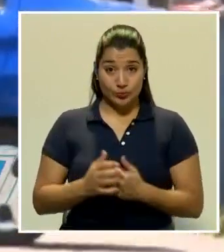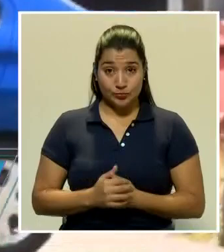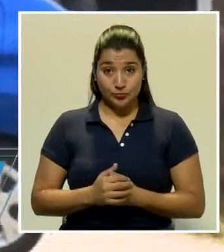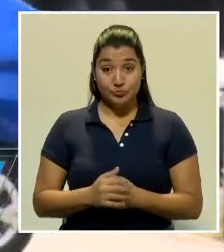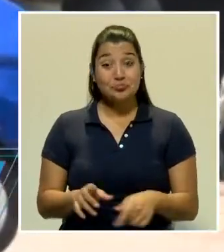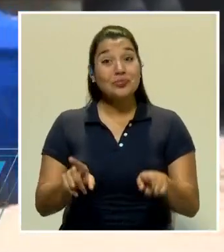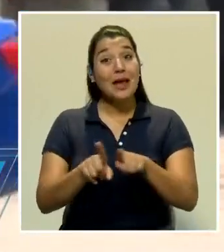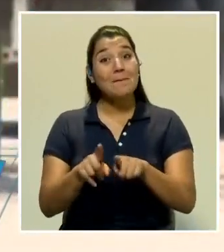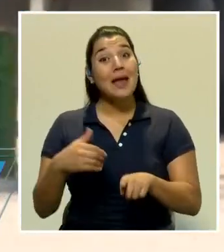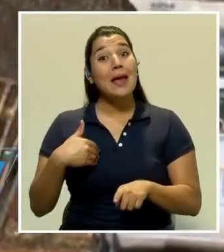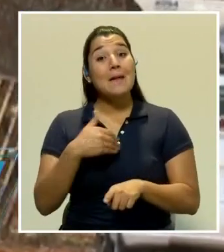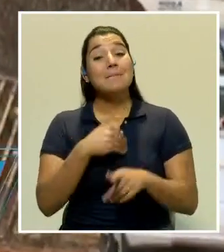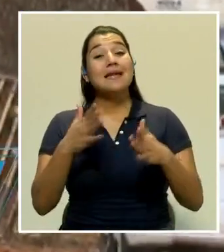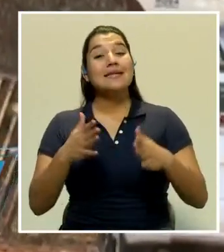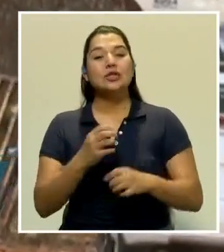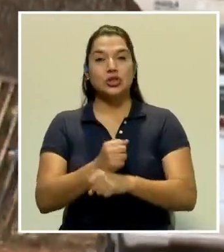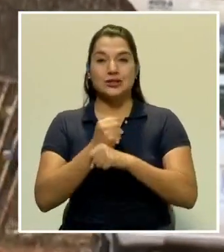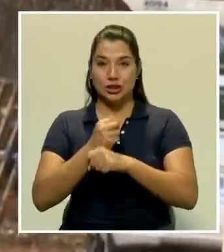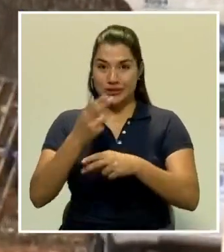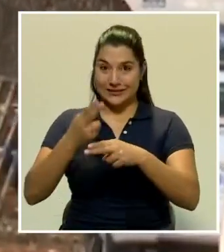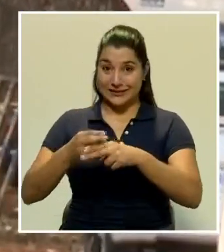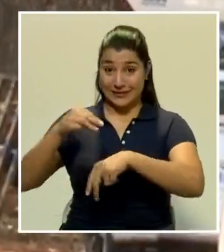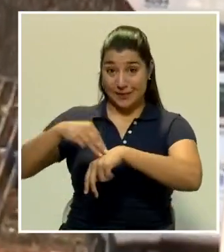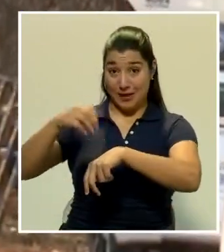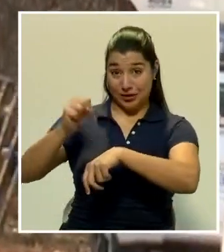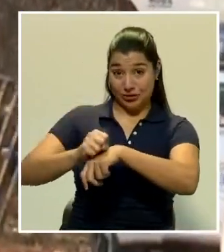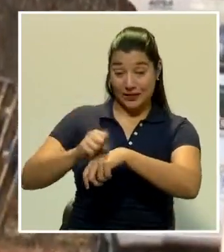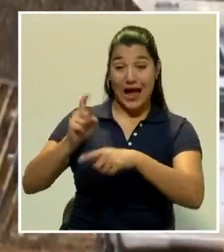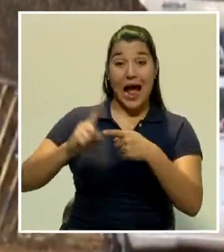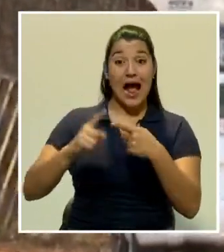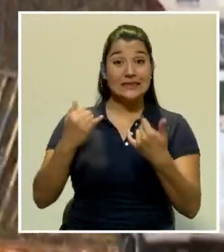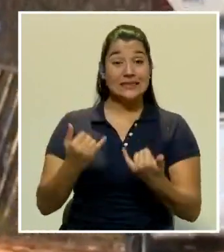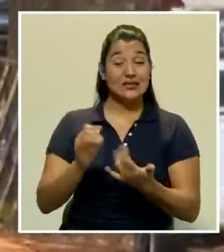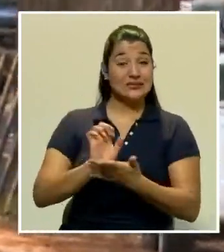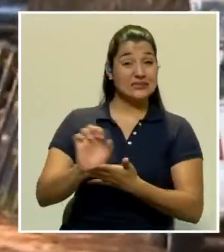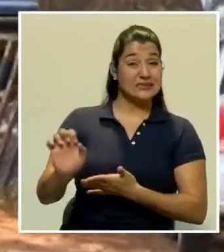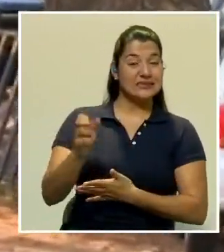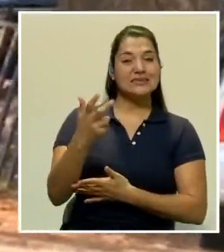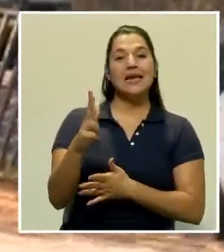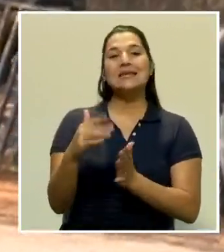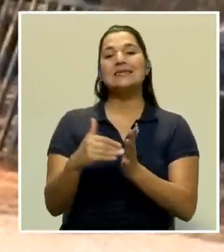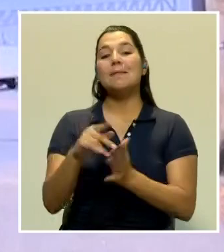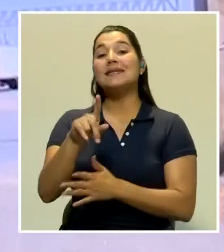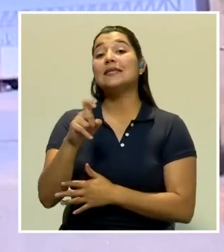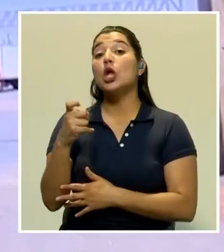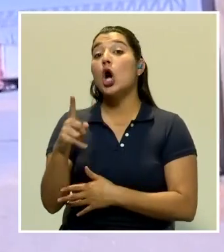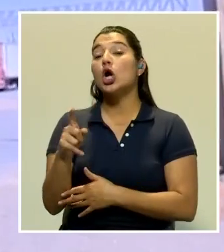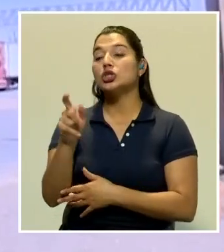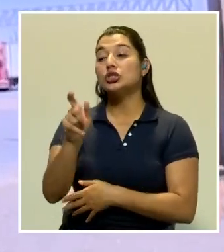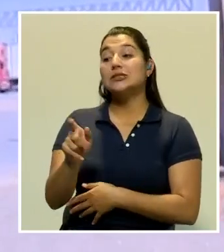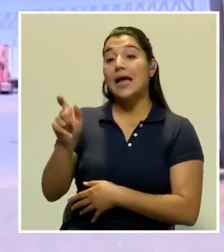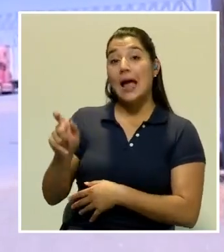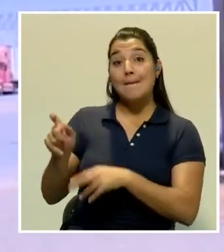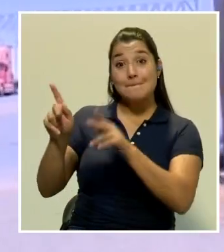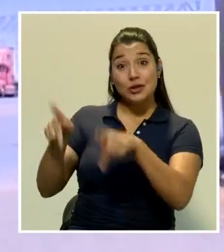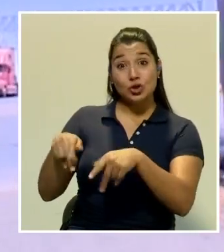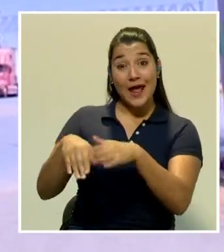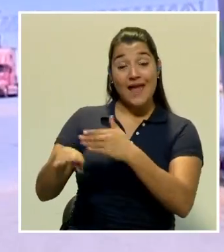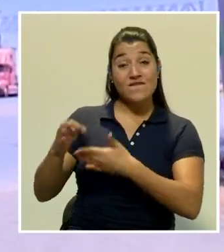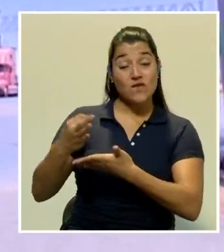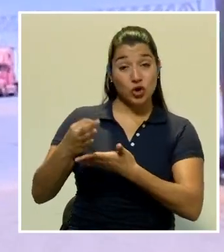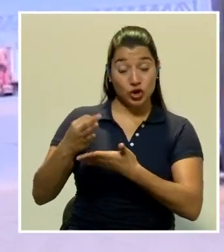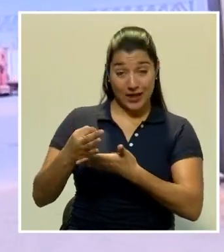el ministro de Seguridad, Michael Soto, informó que a la fecha se han rechazado 13.111 personas en las fronteras de Costa